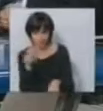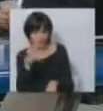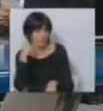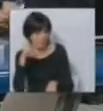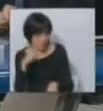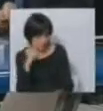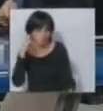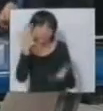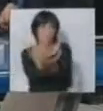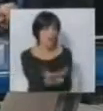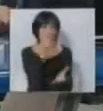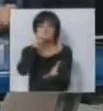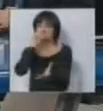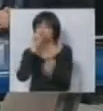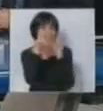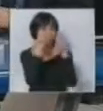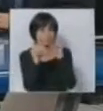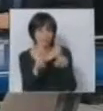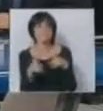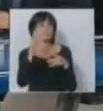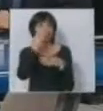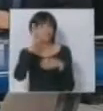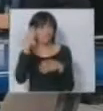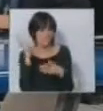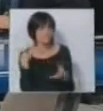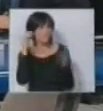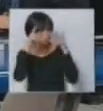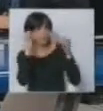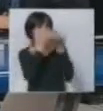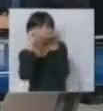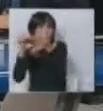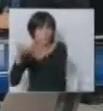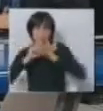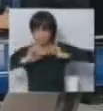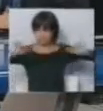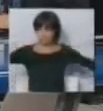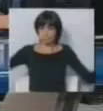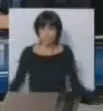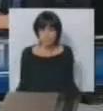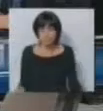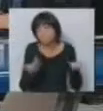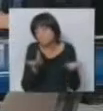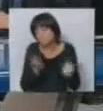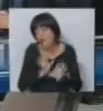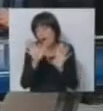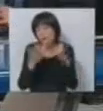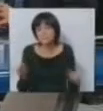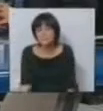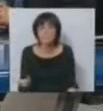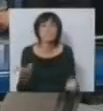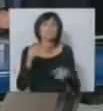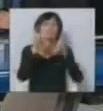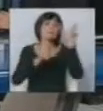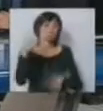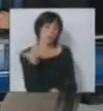¿no? Ellos exponen mucho su vida. Muchísimo. Exponen tanto su vida privada, ¿no? A través de las redes que todo el mundo se entera. Está bien, son personajes